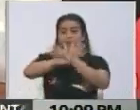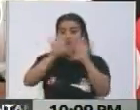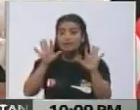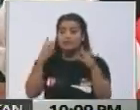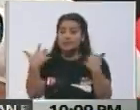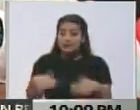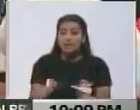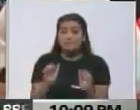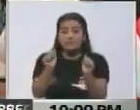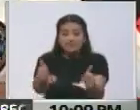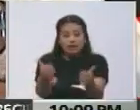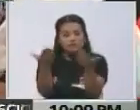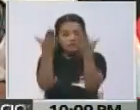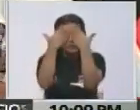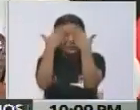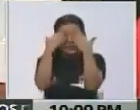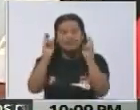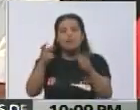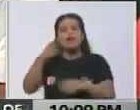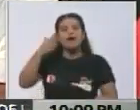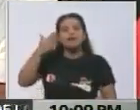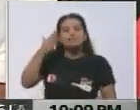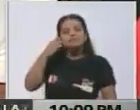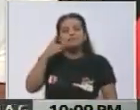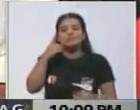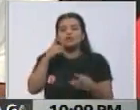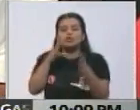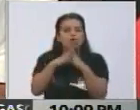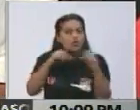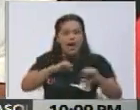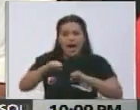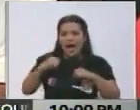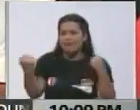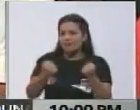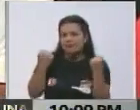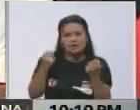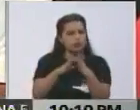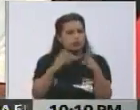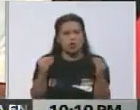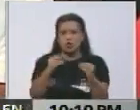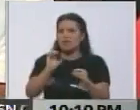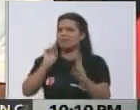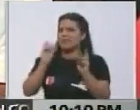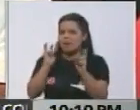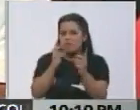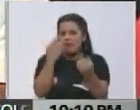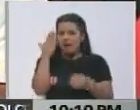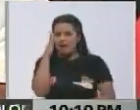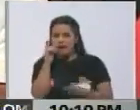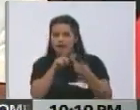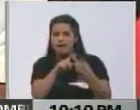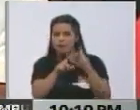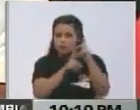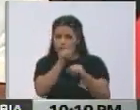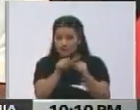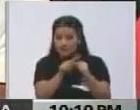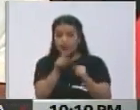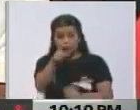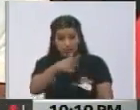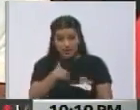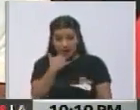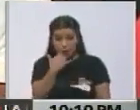practicar el mundo de las redes sociales de manera muy activa, sus códigos. y a través de allí, si queremos hacer la